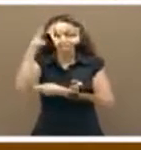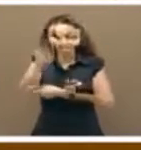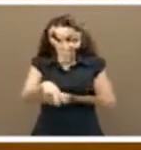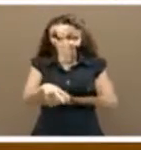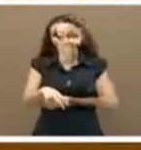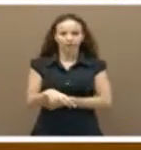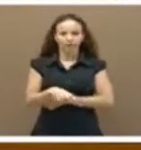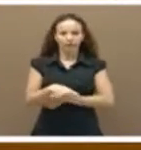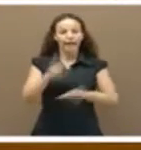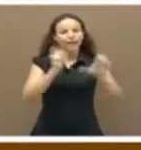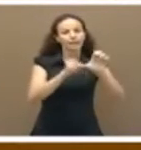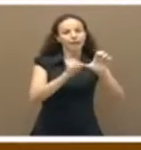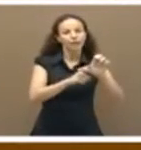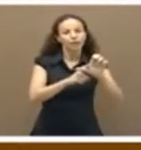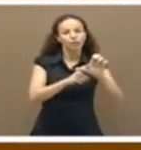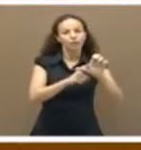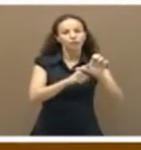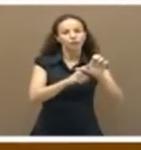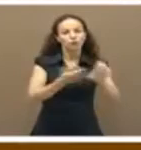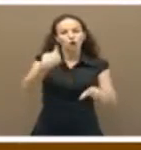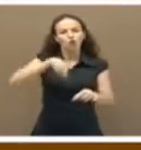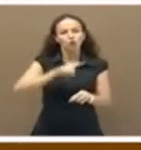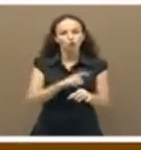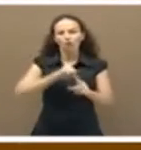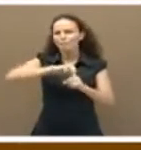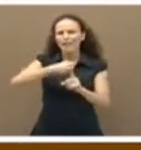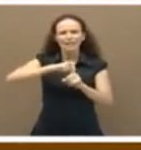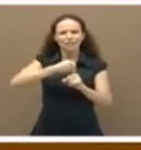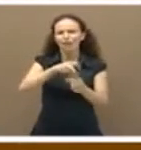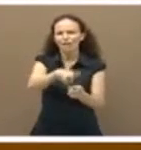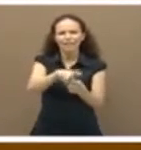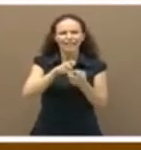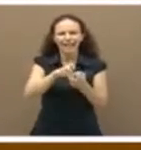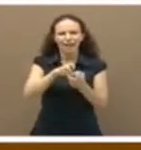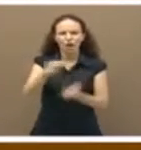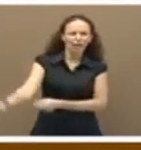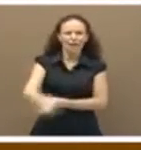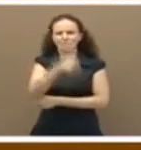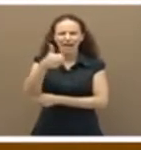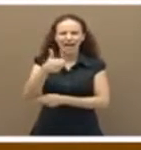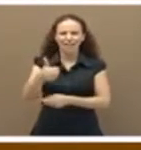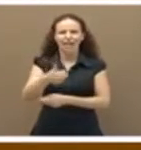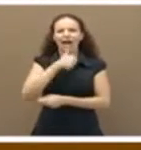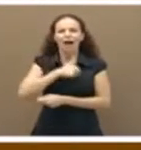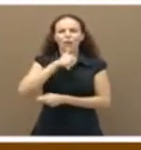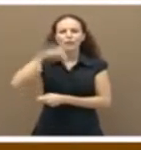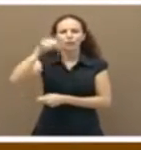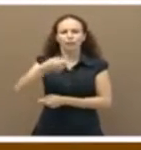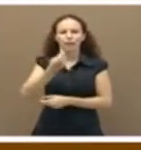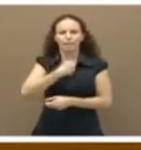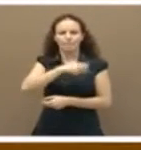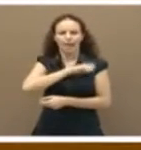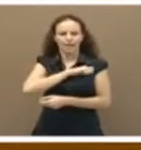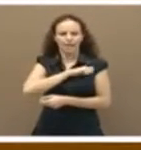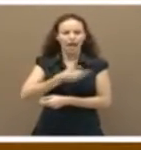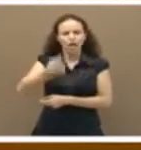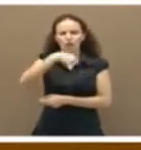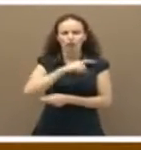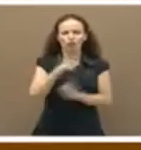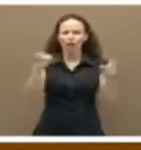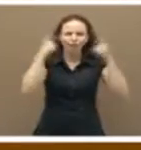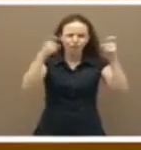somos los españoles que más presión fiscal autonómica soportamos y somos los que hacemos el mayor